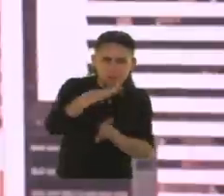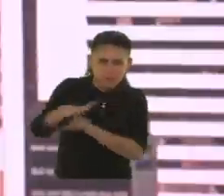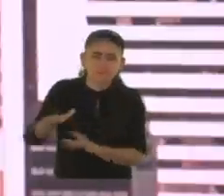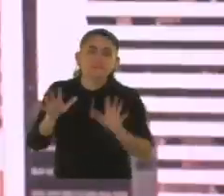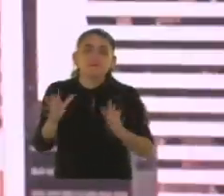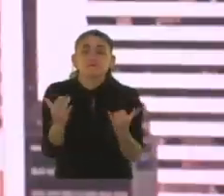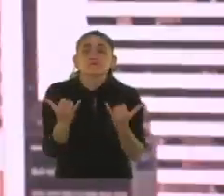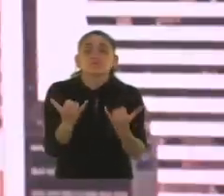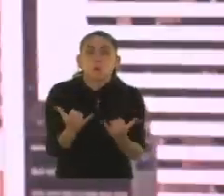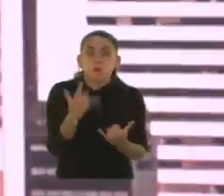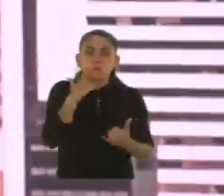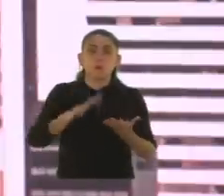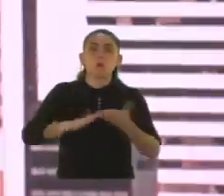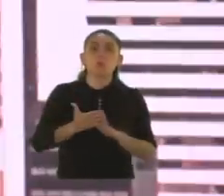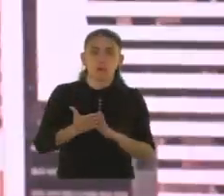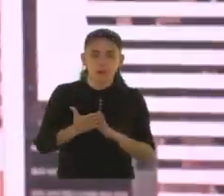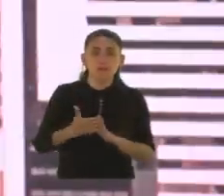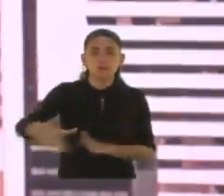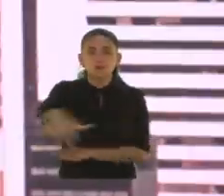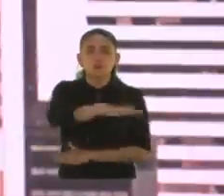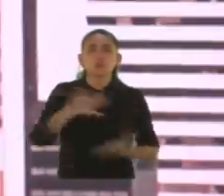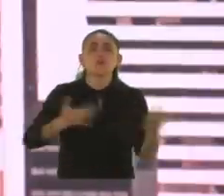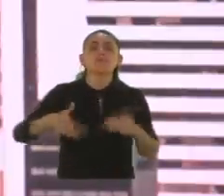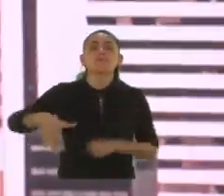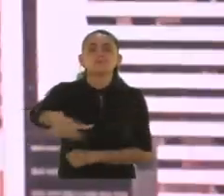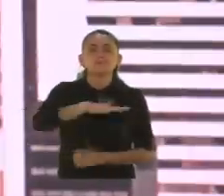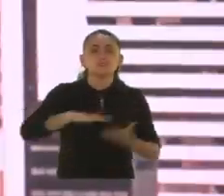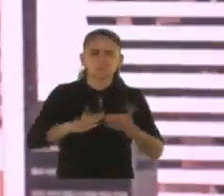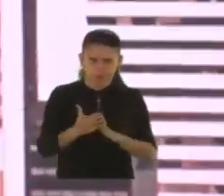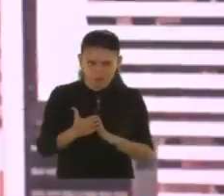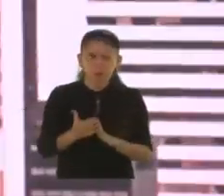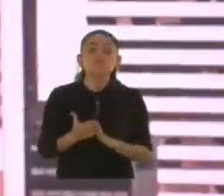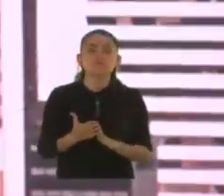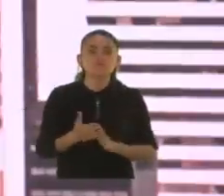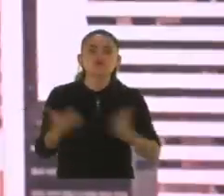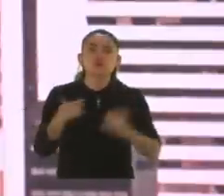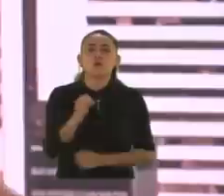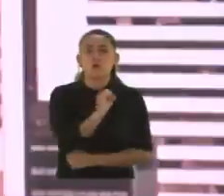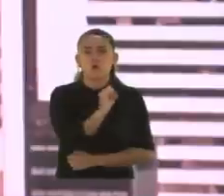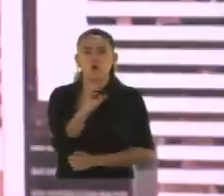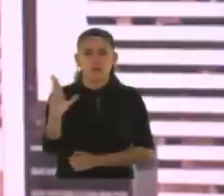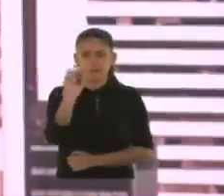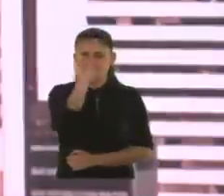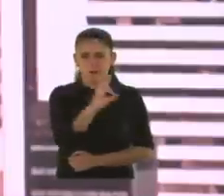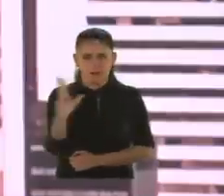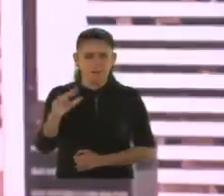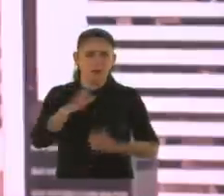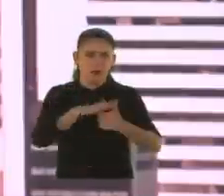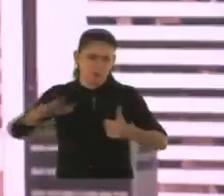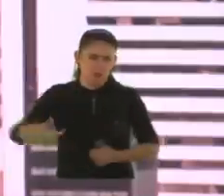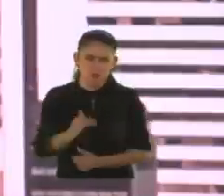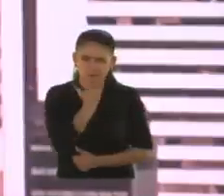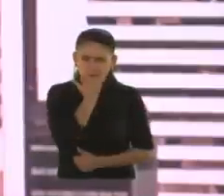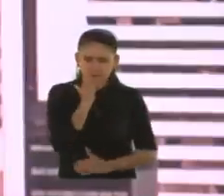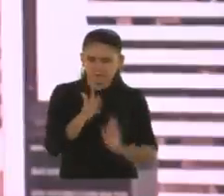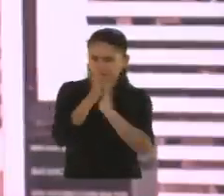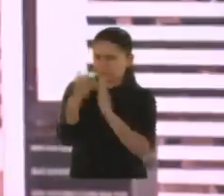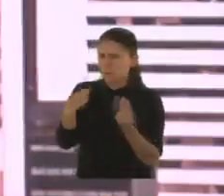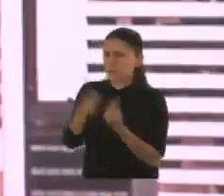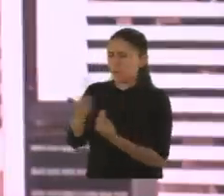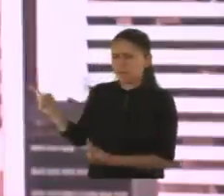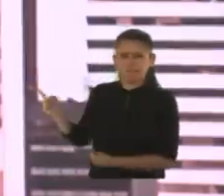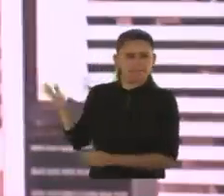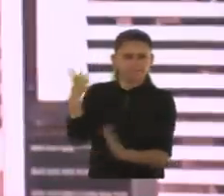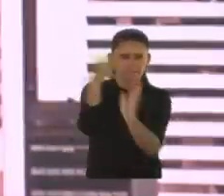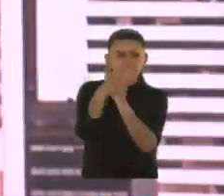de una comunidad rural en el municipio de Sonsón, esto en el oriente del departamento. Sara Gudelo, vuelvo con usted para que nos cuente, bueno, cuál